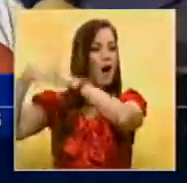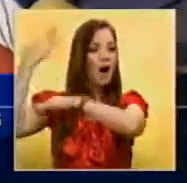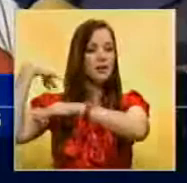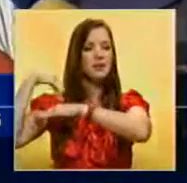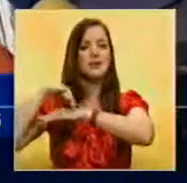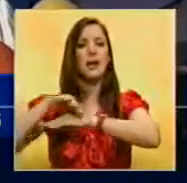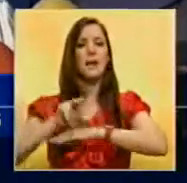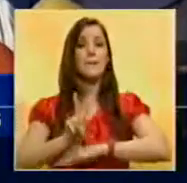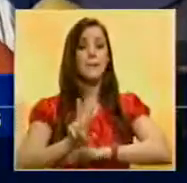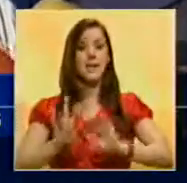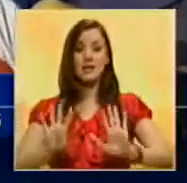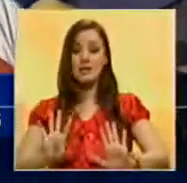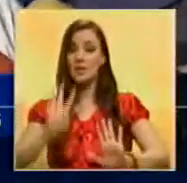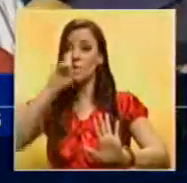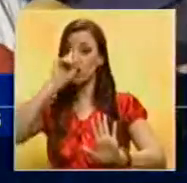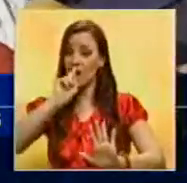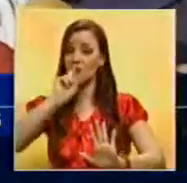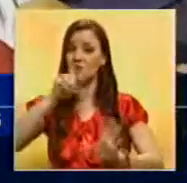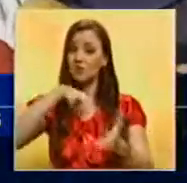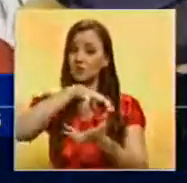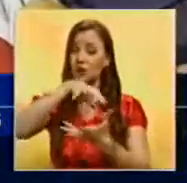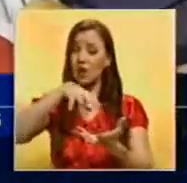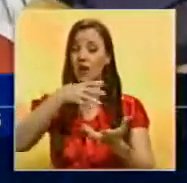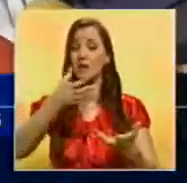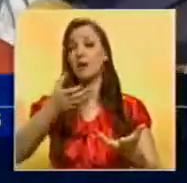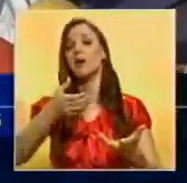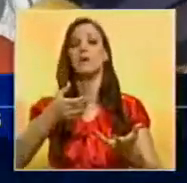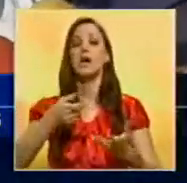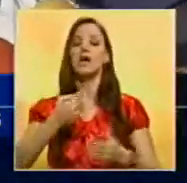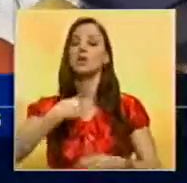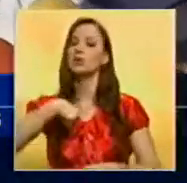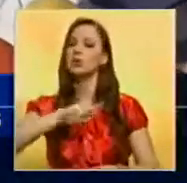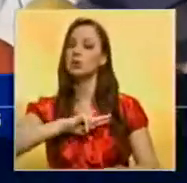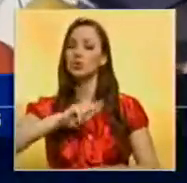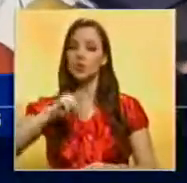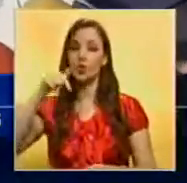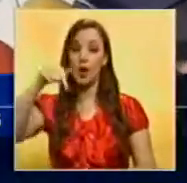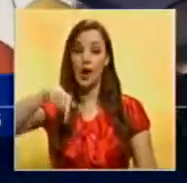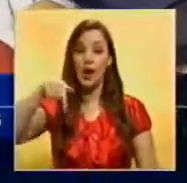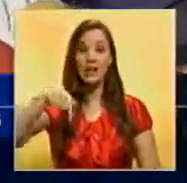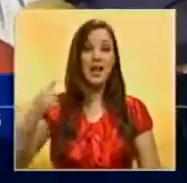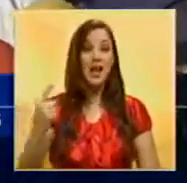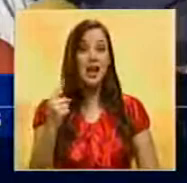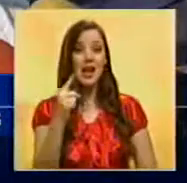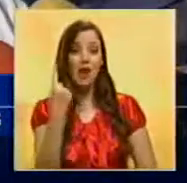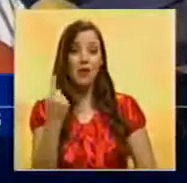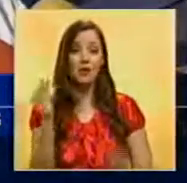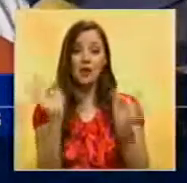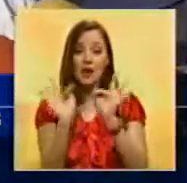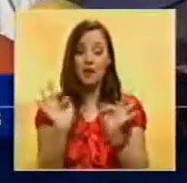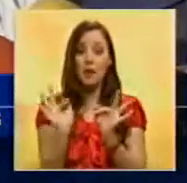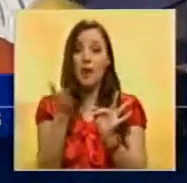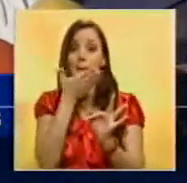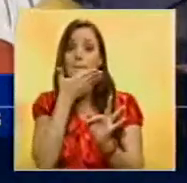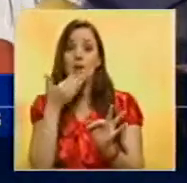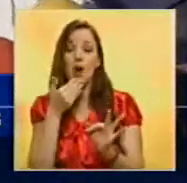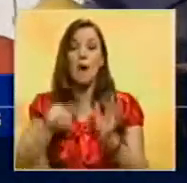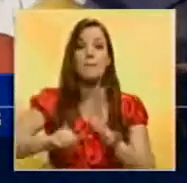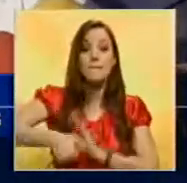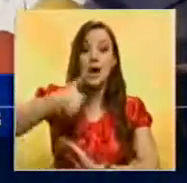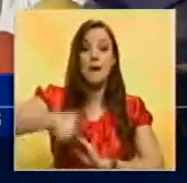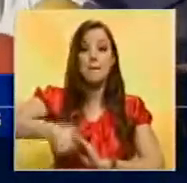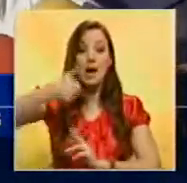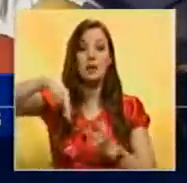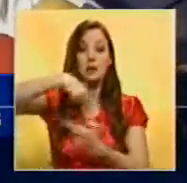más o menos 29 años, sencillamente profundizamos. Aquí la única salida es más y más revolución. ¿Que